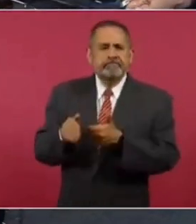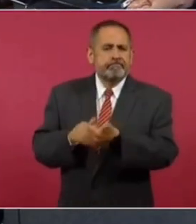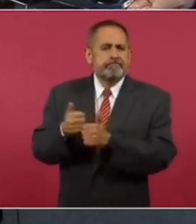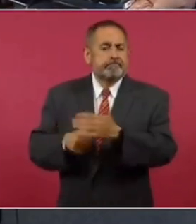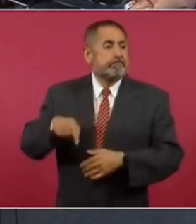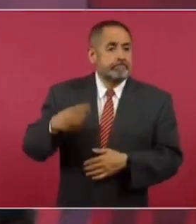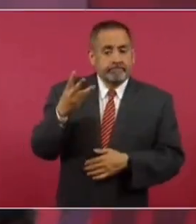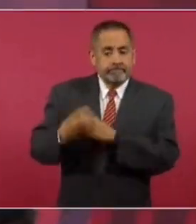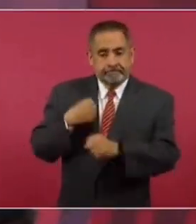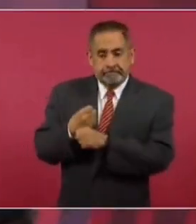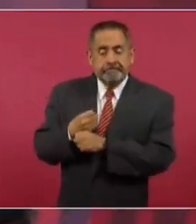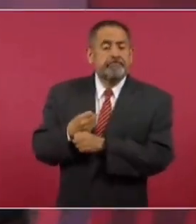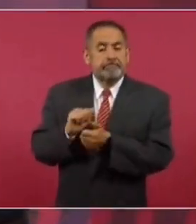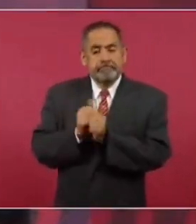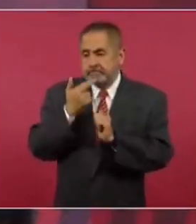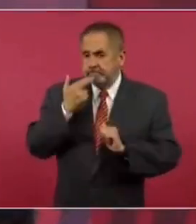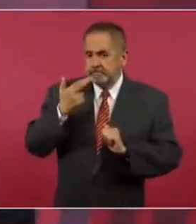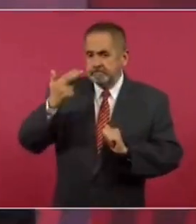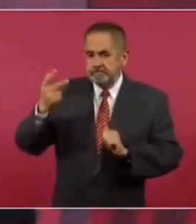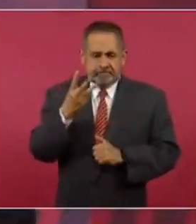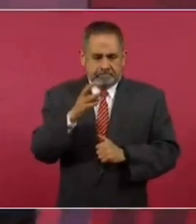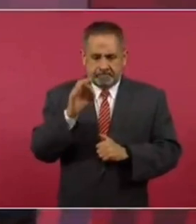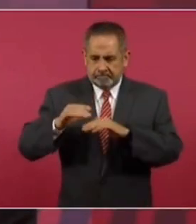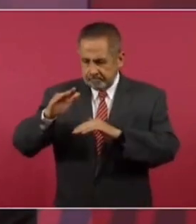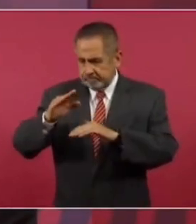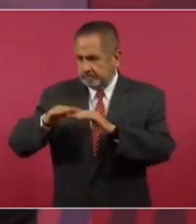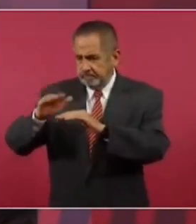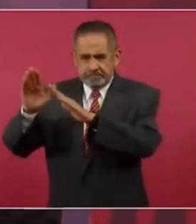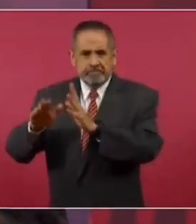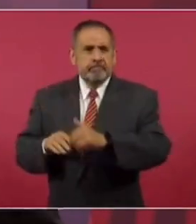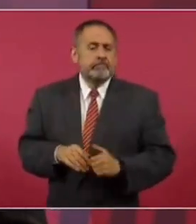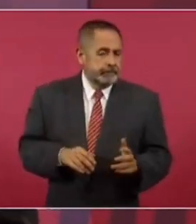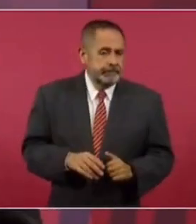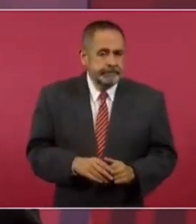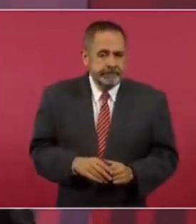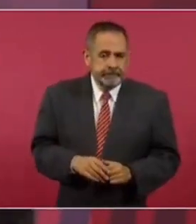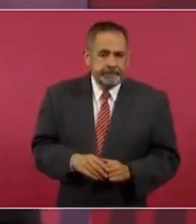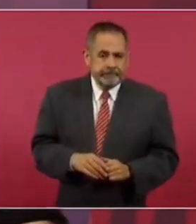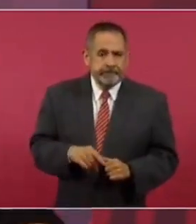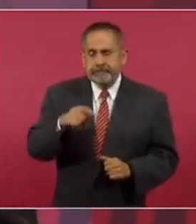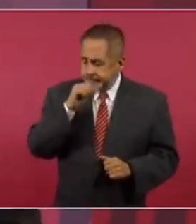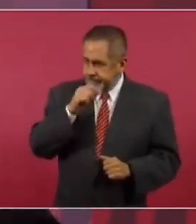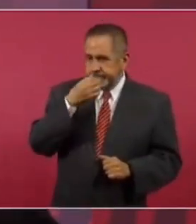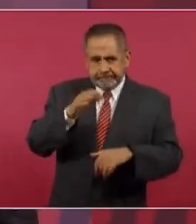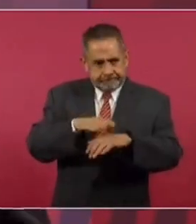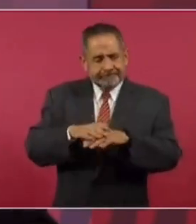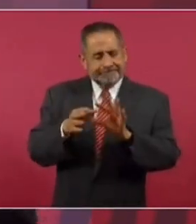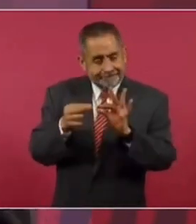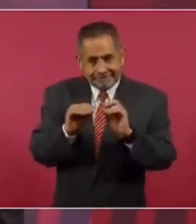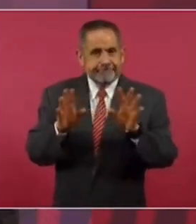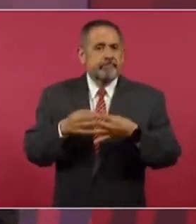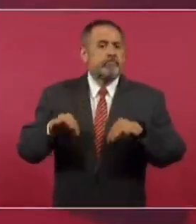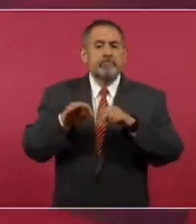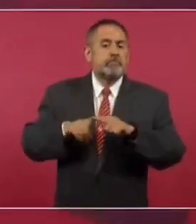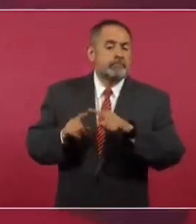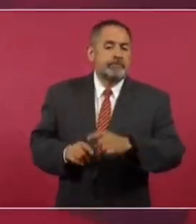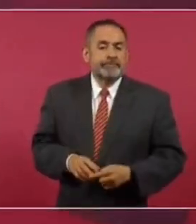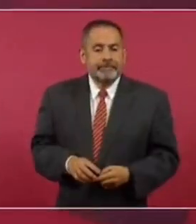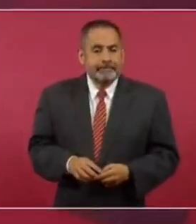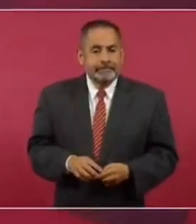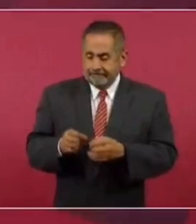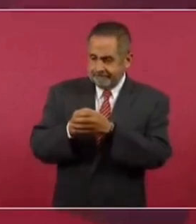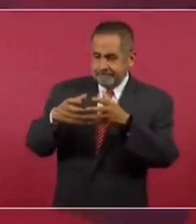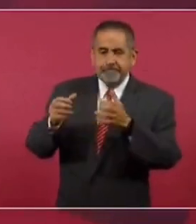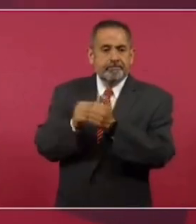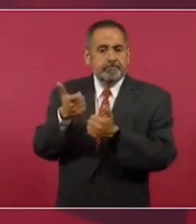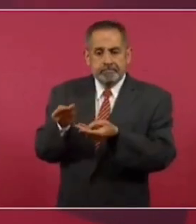llevamos 3 años creciendo más del 3%. Aquí también subrayo, porque es muy importante.